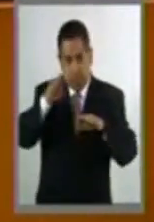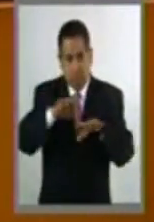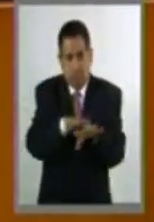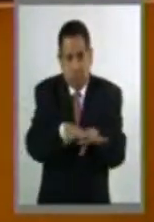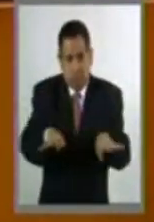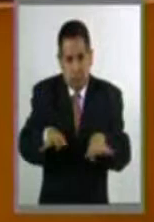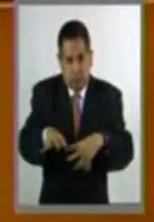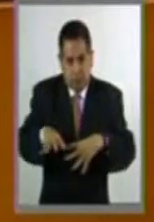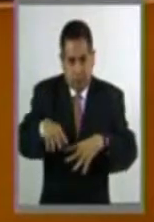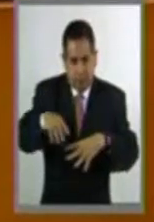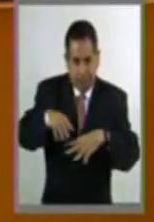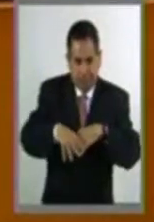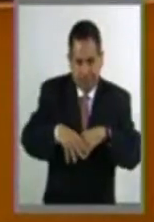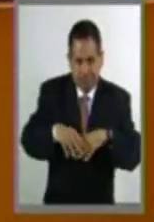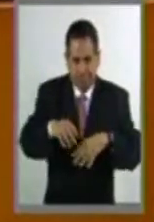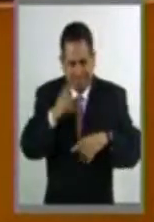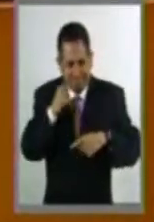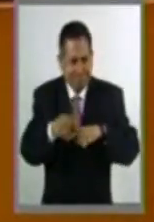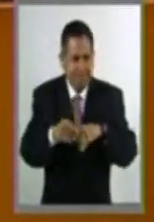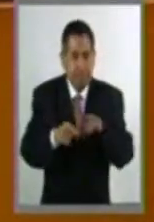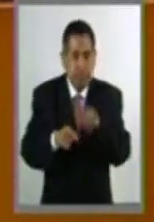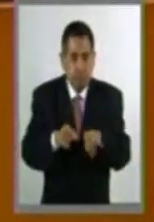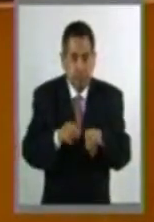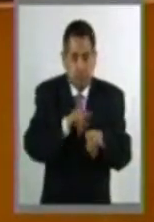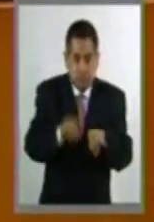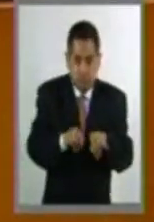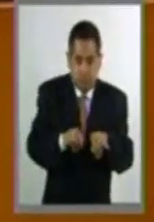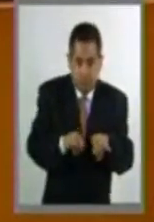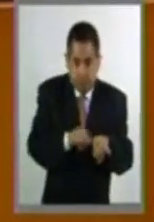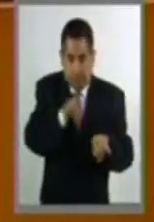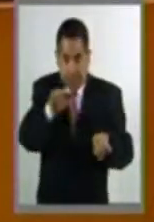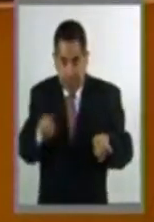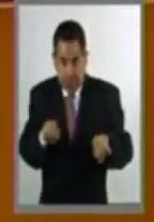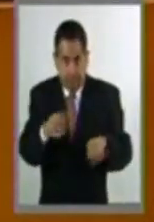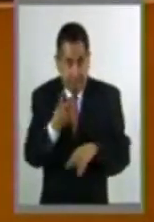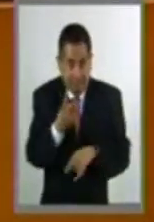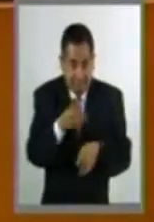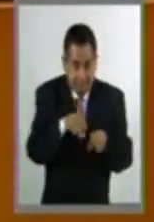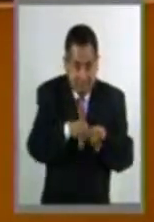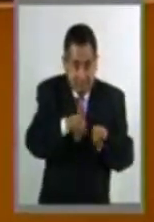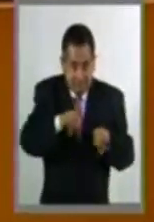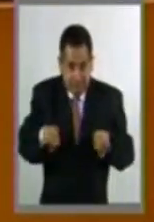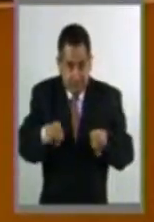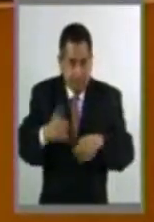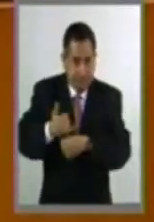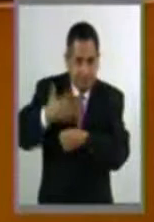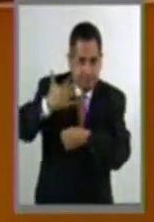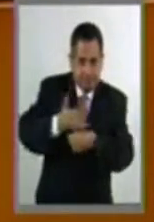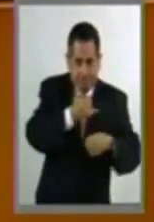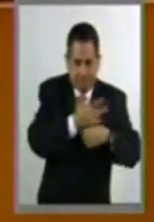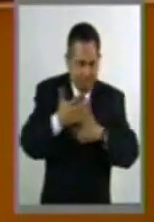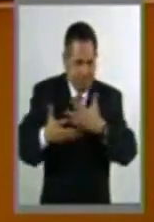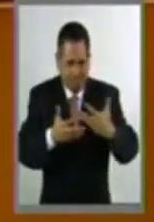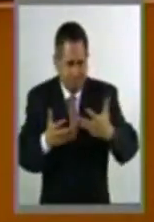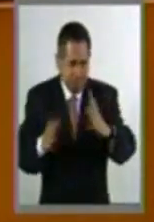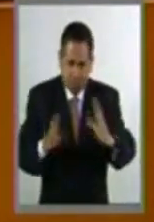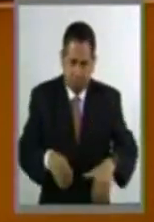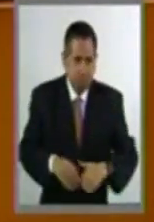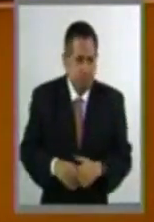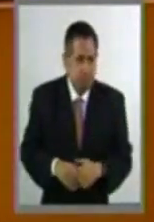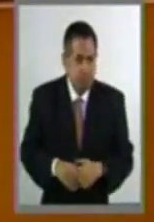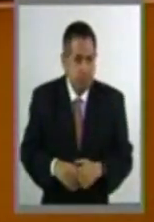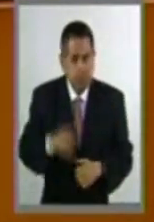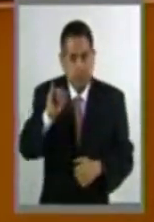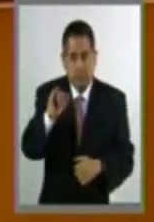y las famosas doble y hasta terceras filas de automóviles. De acuerdo con el INEGI, el 44%